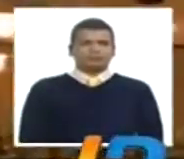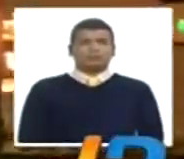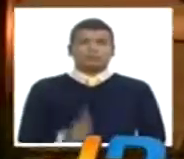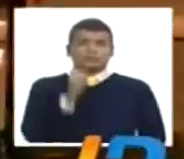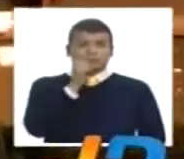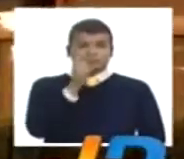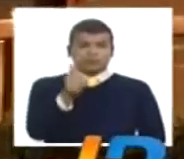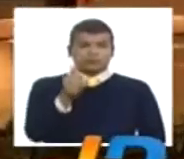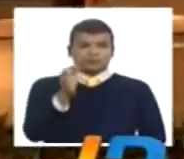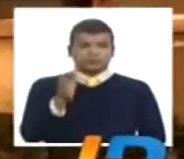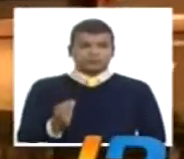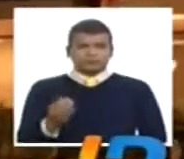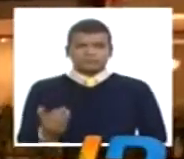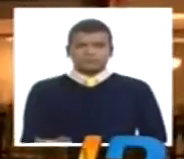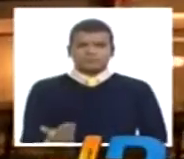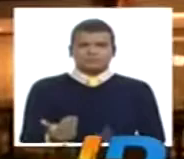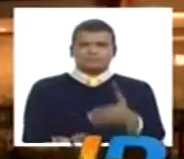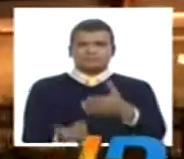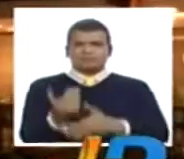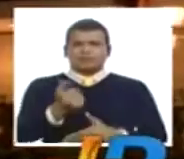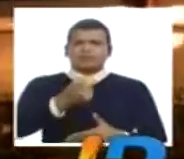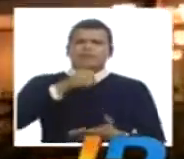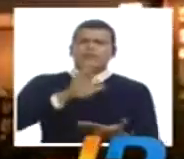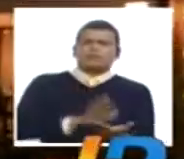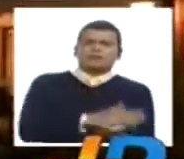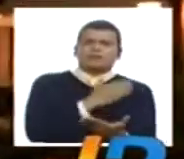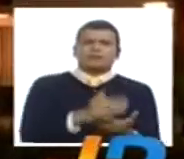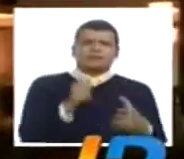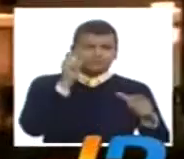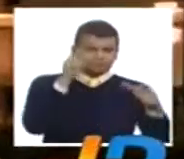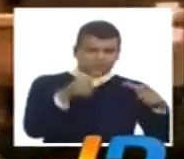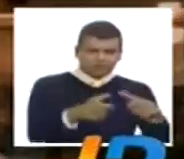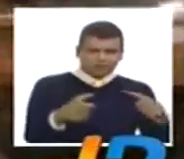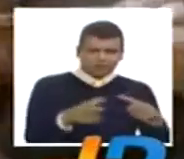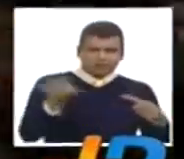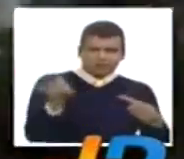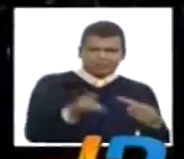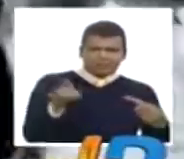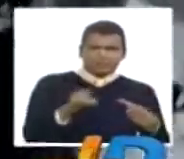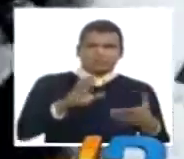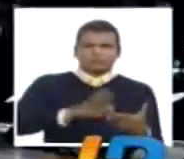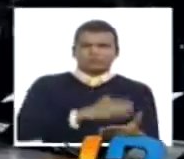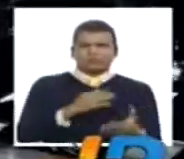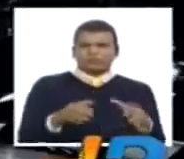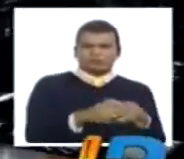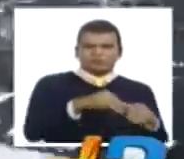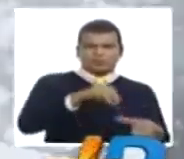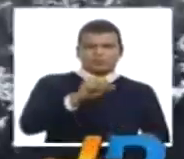Mañana se realizará el estreno oficial del sencillo de Maná junto a Shakira, llamado Mi Verdad.